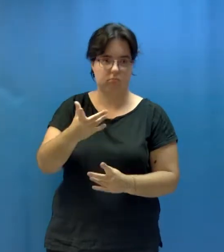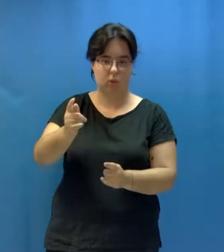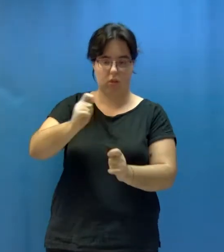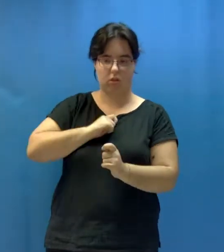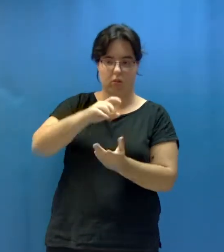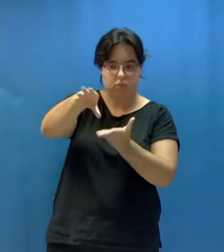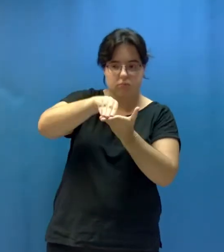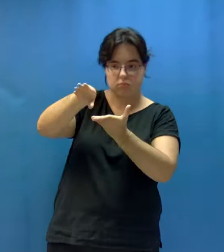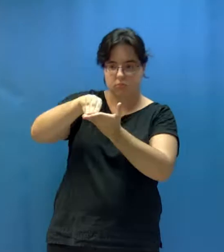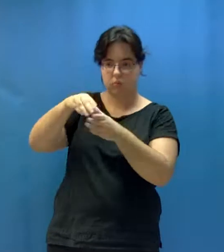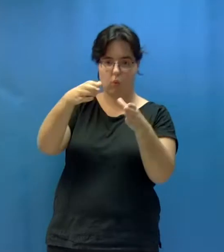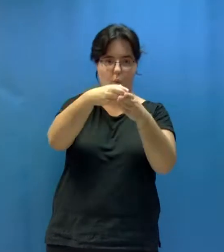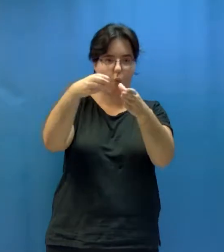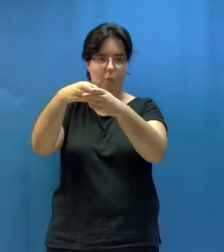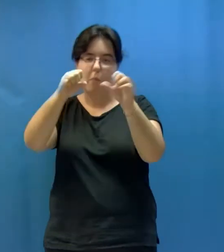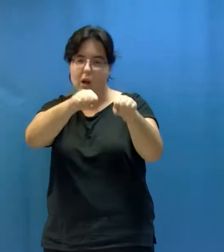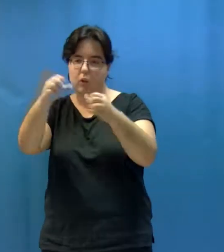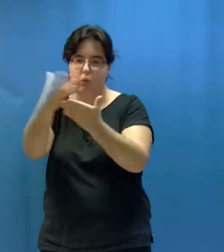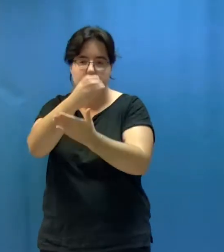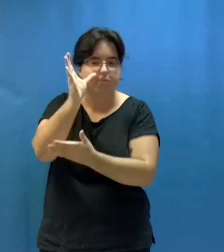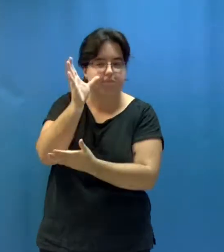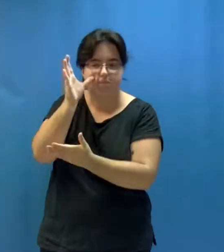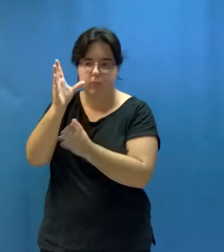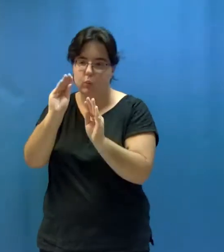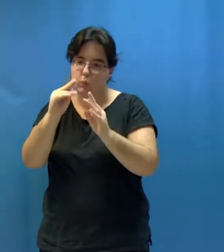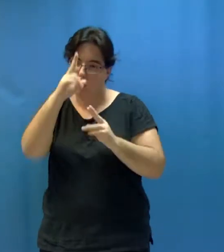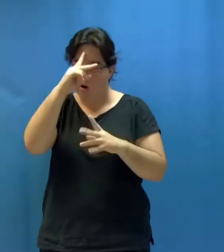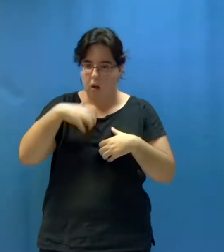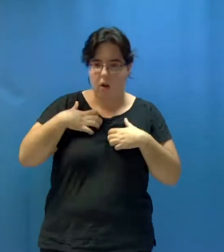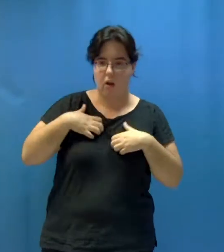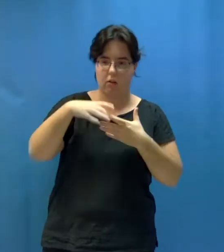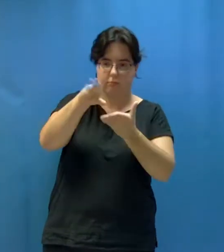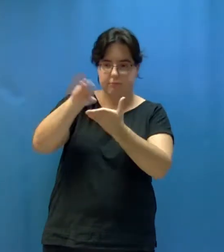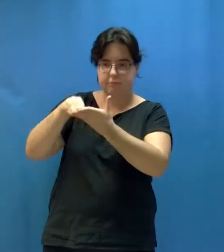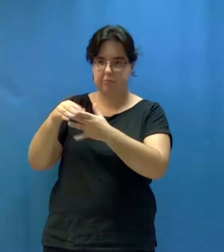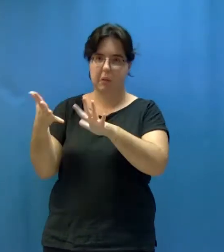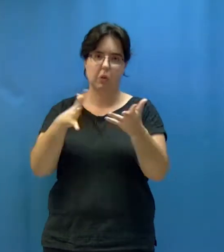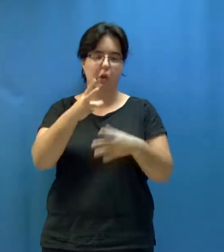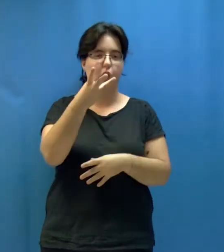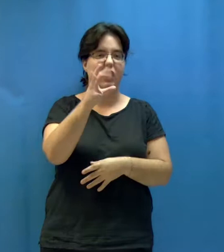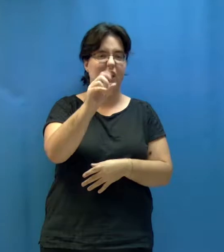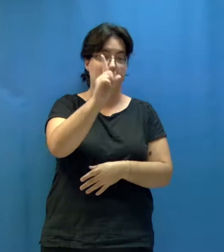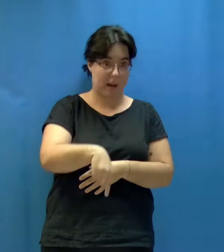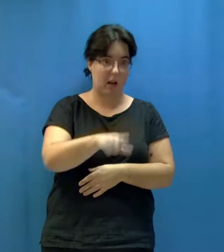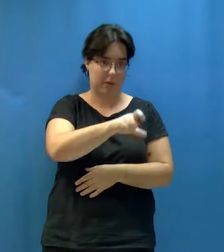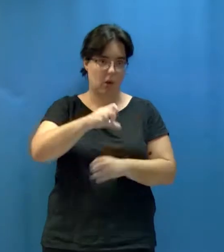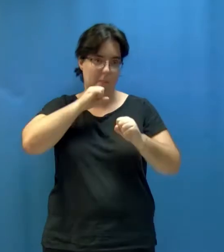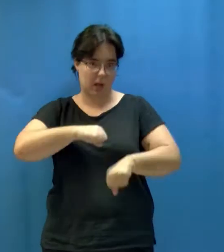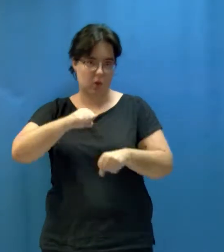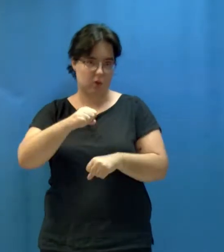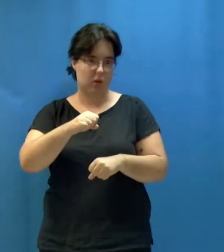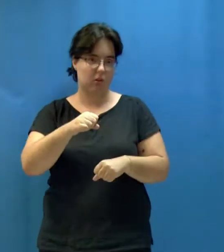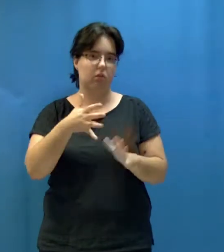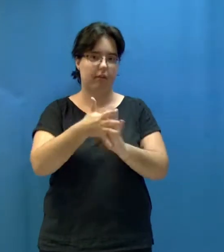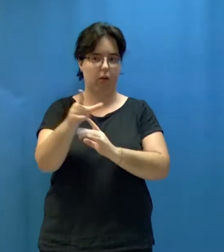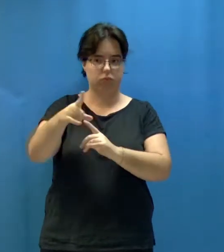de todos los colectivos de mayores que en Castellón engloban más o menos a unas 30.000 personas. Como les digo, su trabajo ha sido